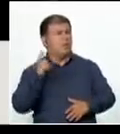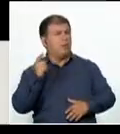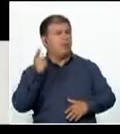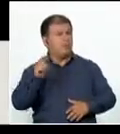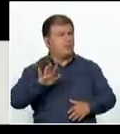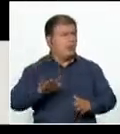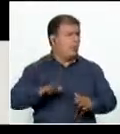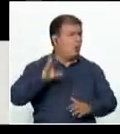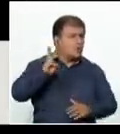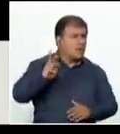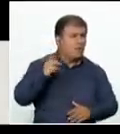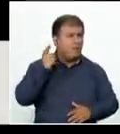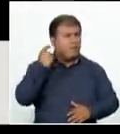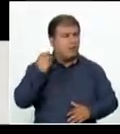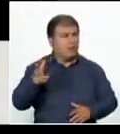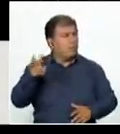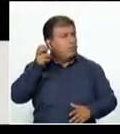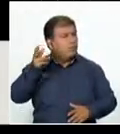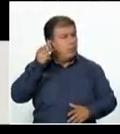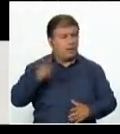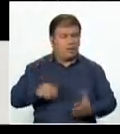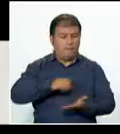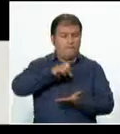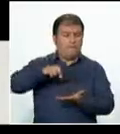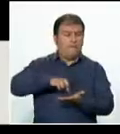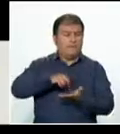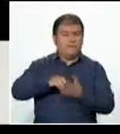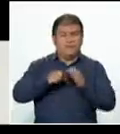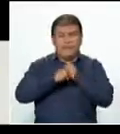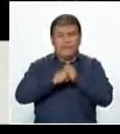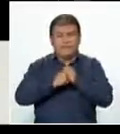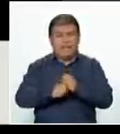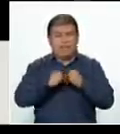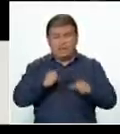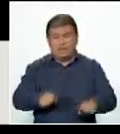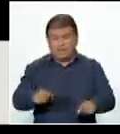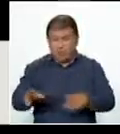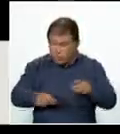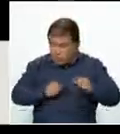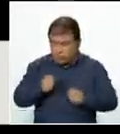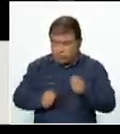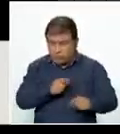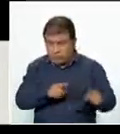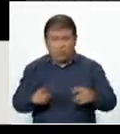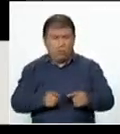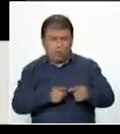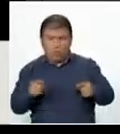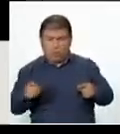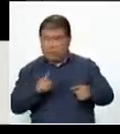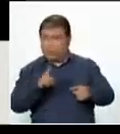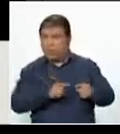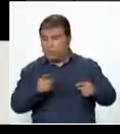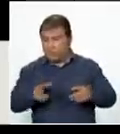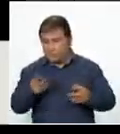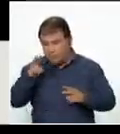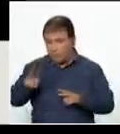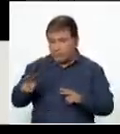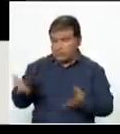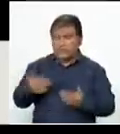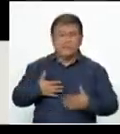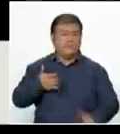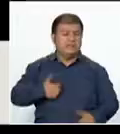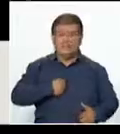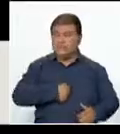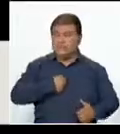disparos aproximadamente fueron lo que escuchamos desde la Plaza San Martín, y vinimos pues todos corriendo hasta acá, que es una cuadra más o menos, y vimos pues una escena